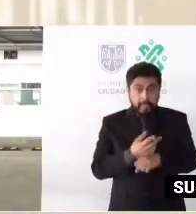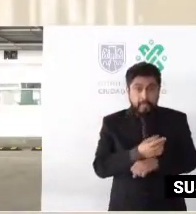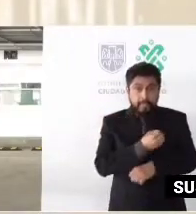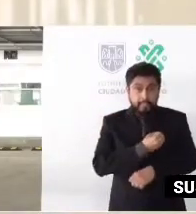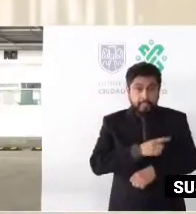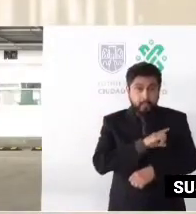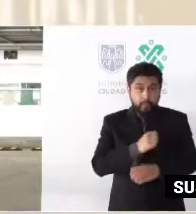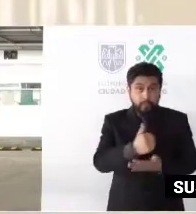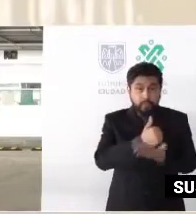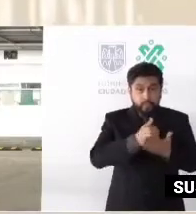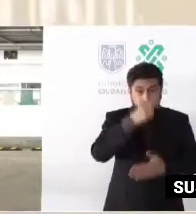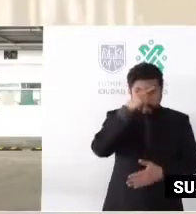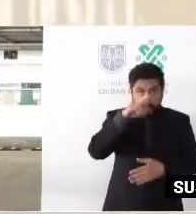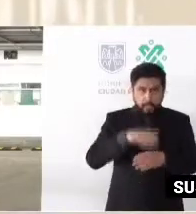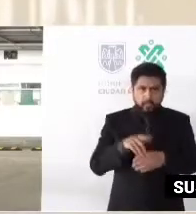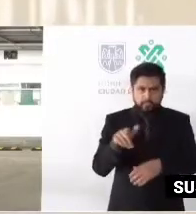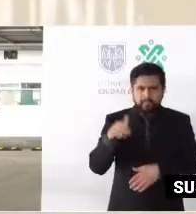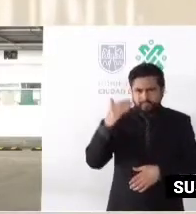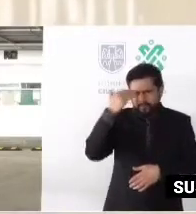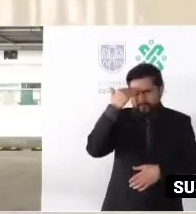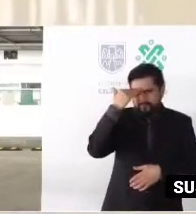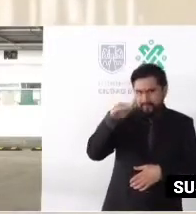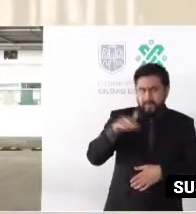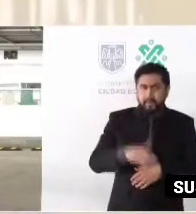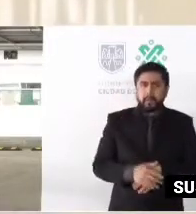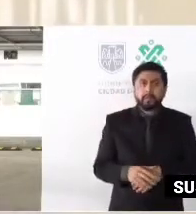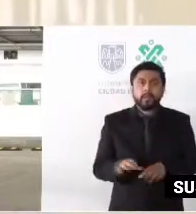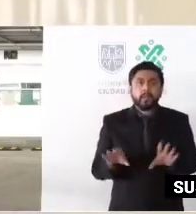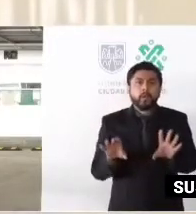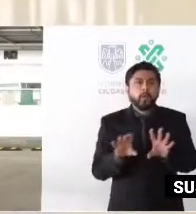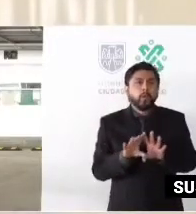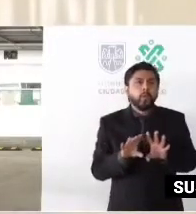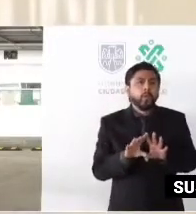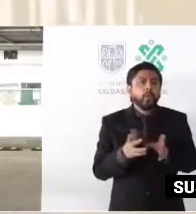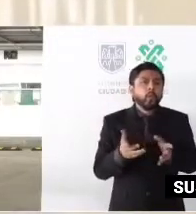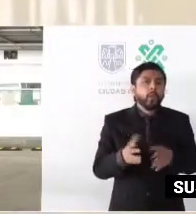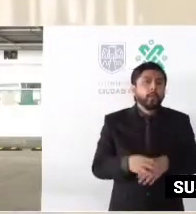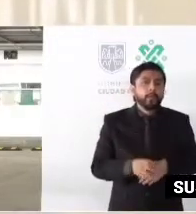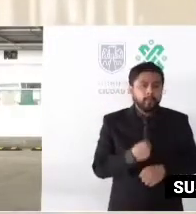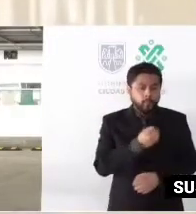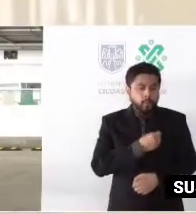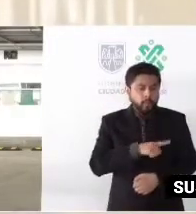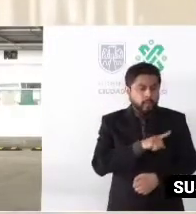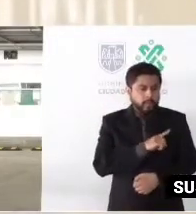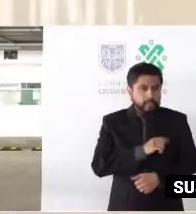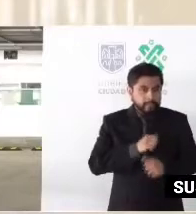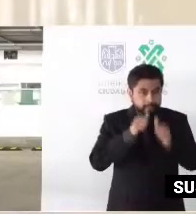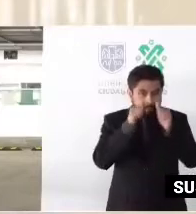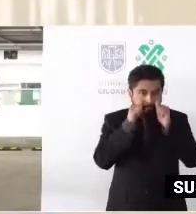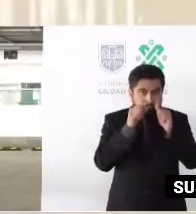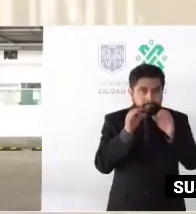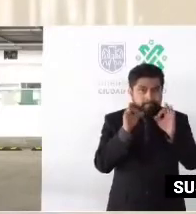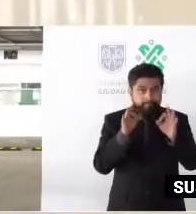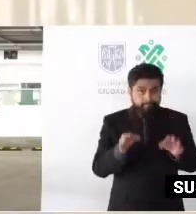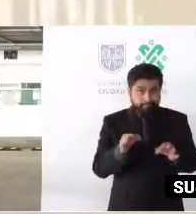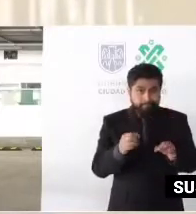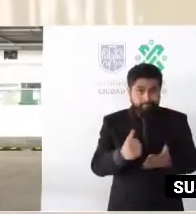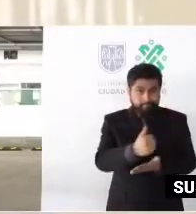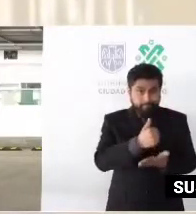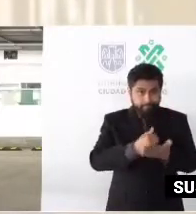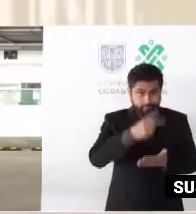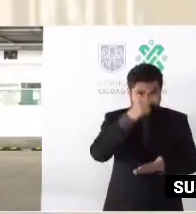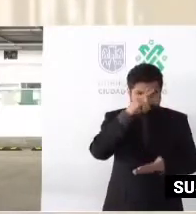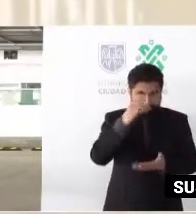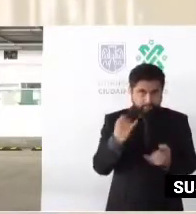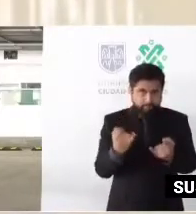México, sabe cómo se maneja la salud en la ciudad y en la zona